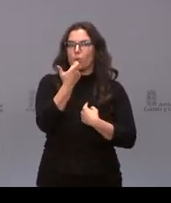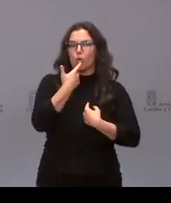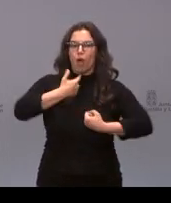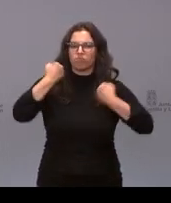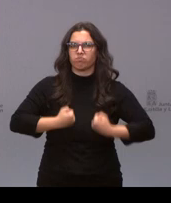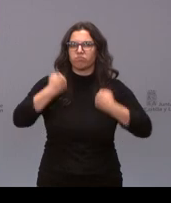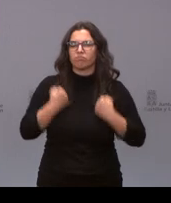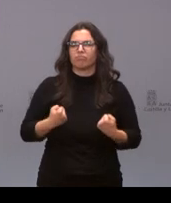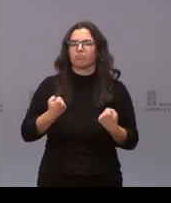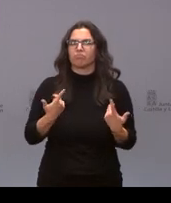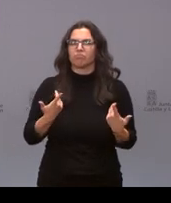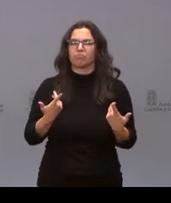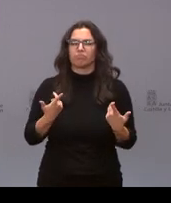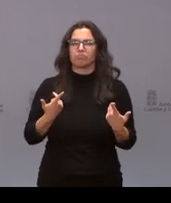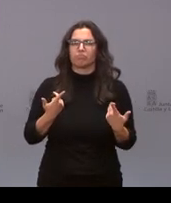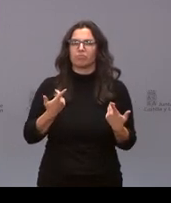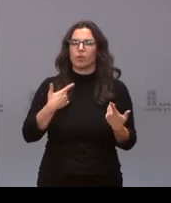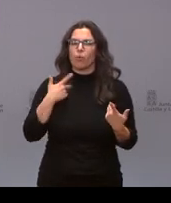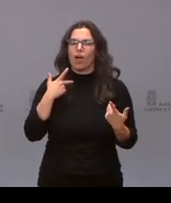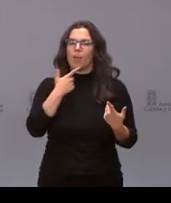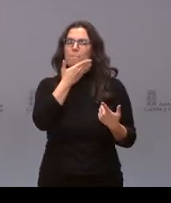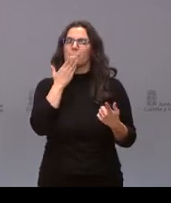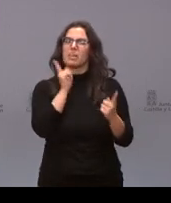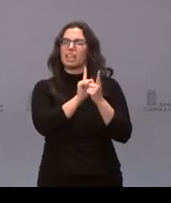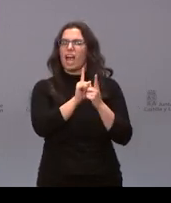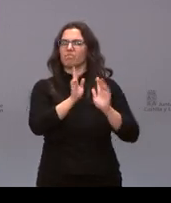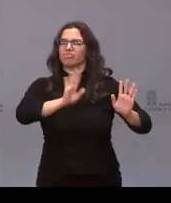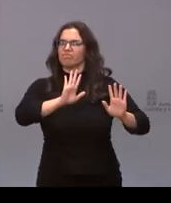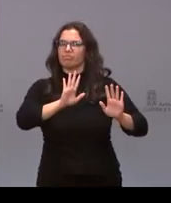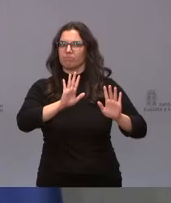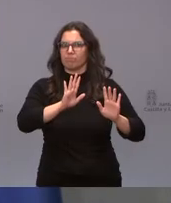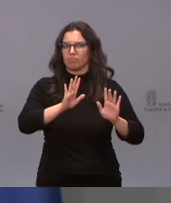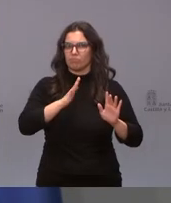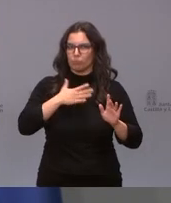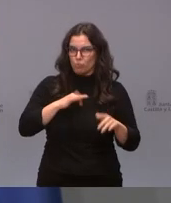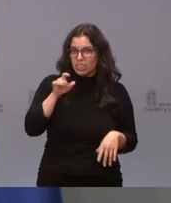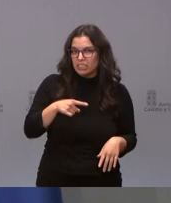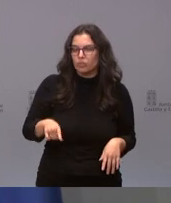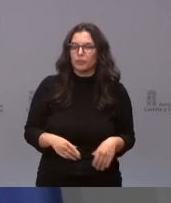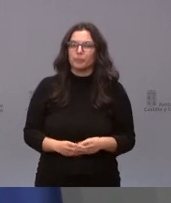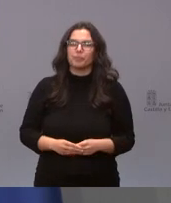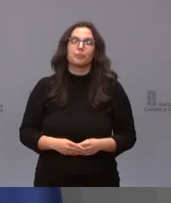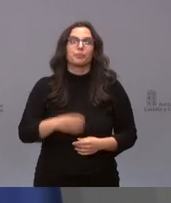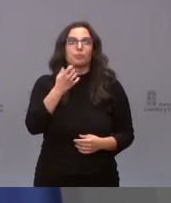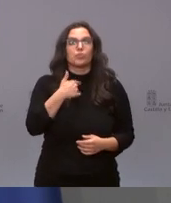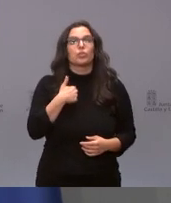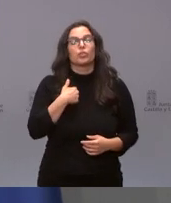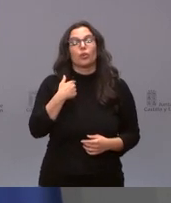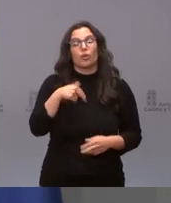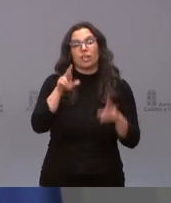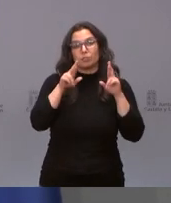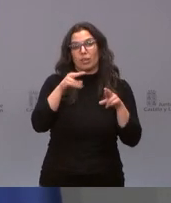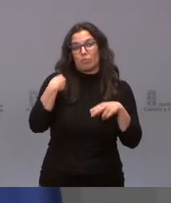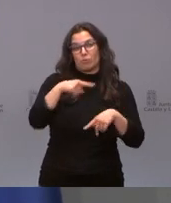y evitando las consultas presenciales más de lo que debería gracias bueno yo espero que este último no sea